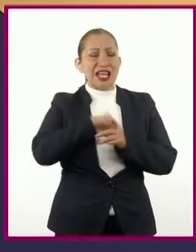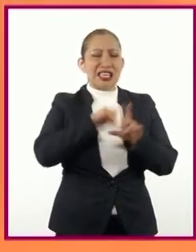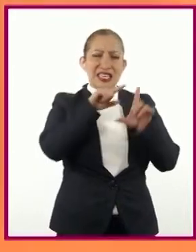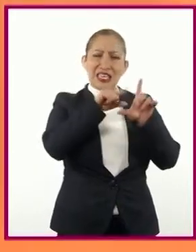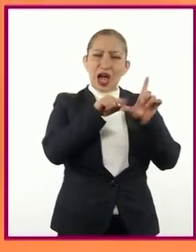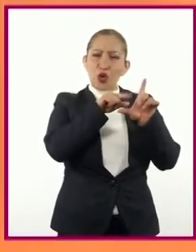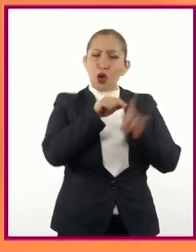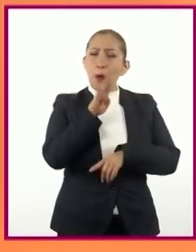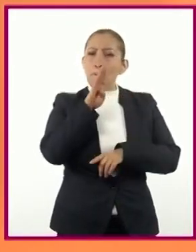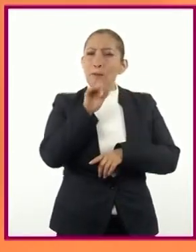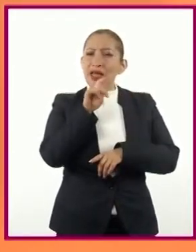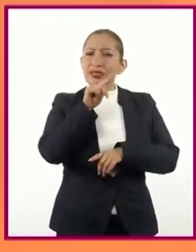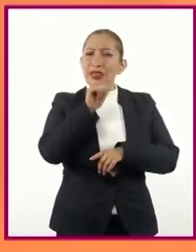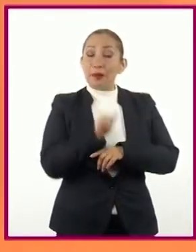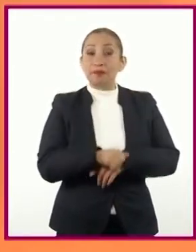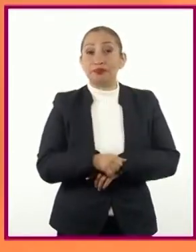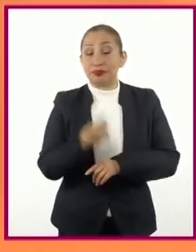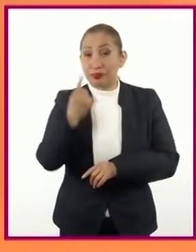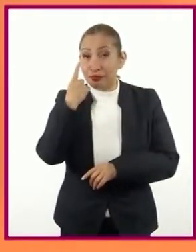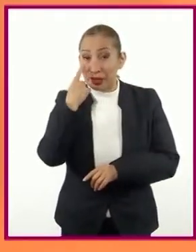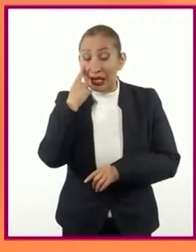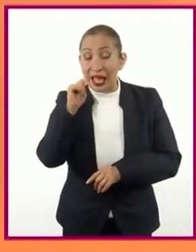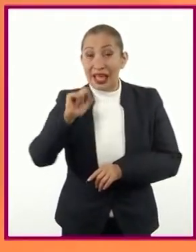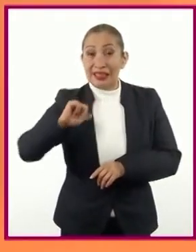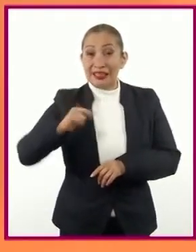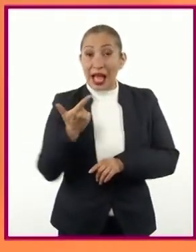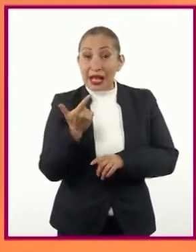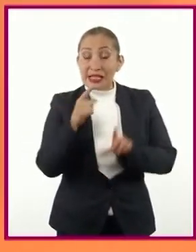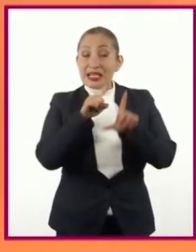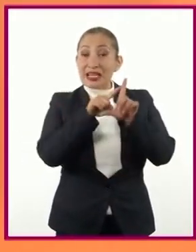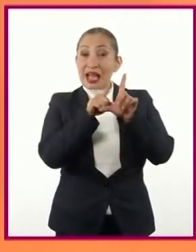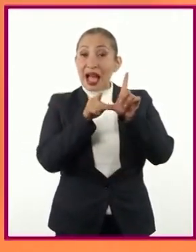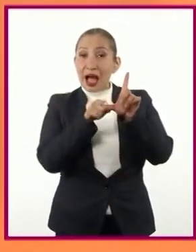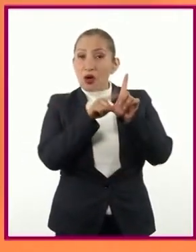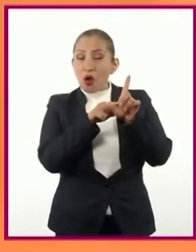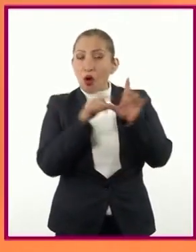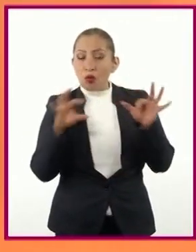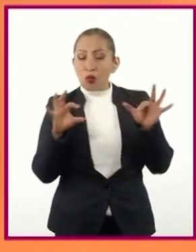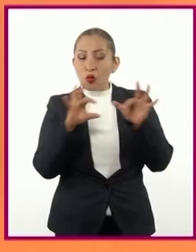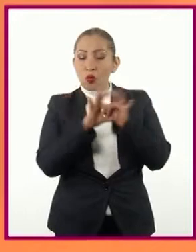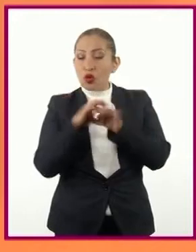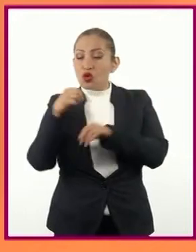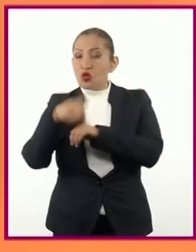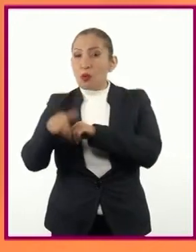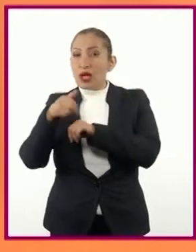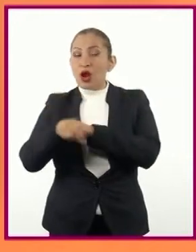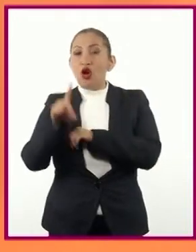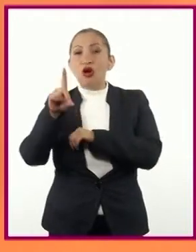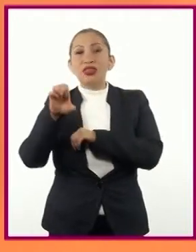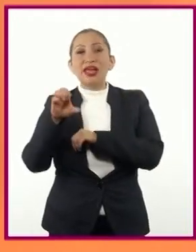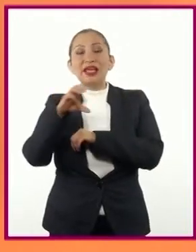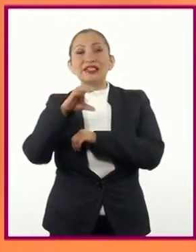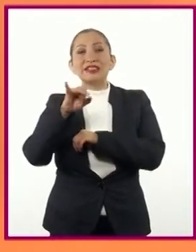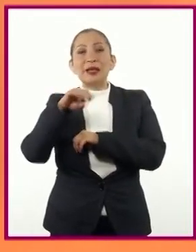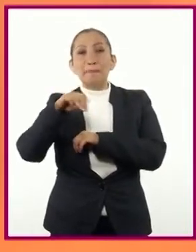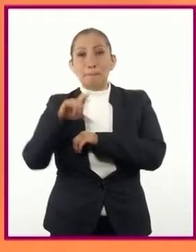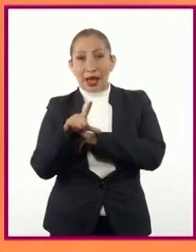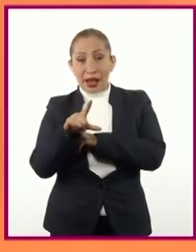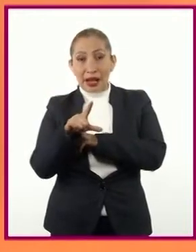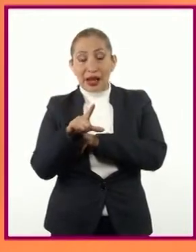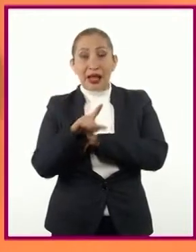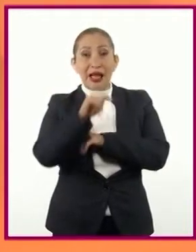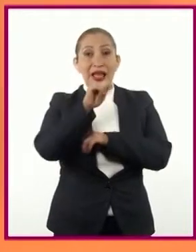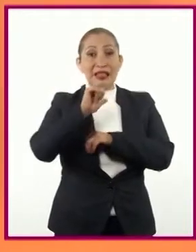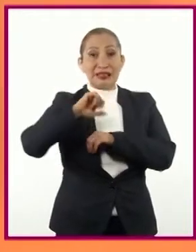beta? El valor de la función tangente de un ángulo está asociada a un valor decimal. La función